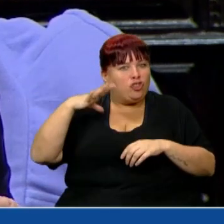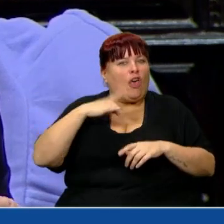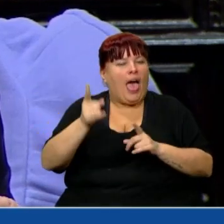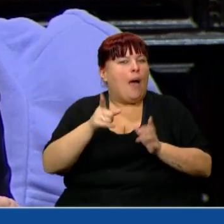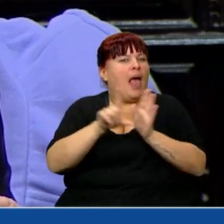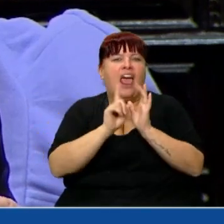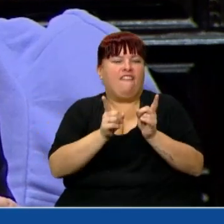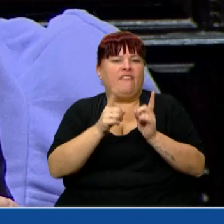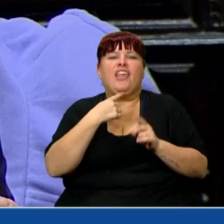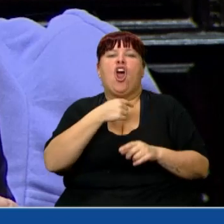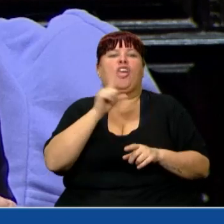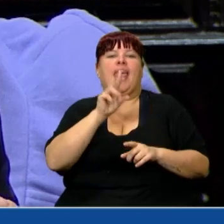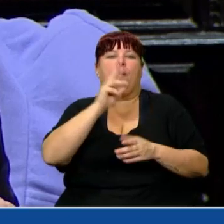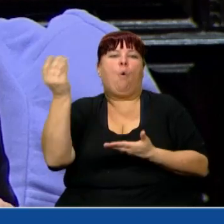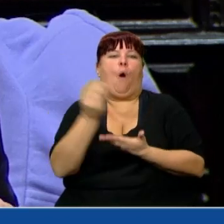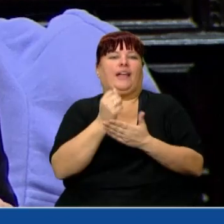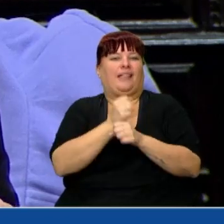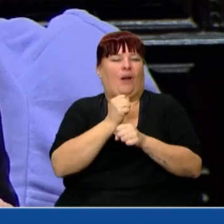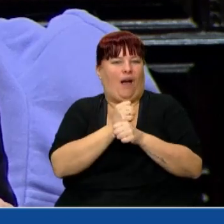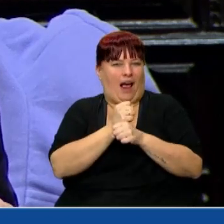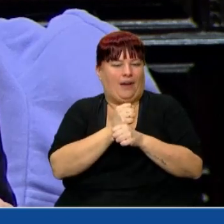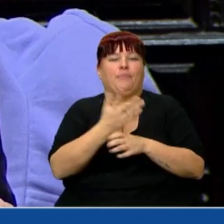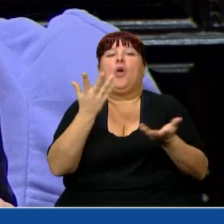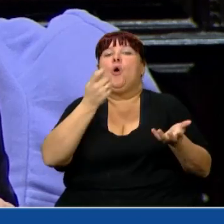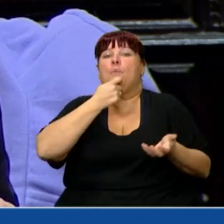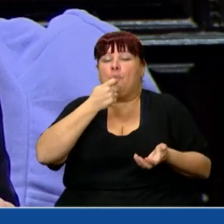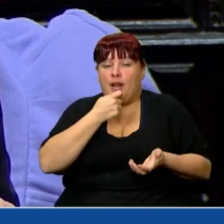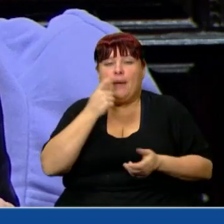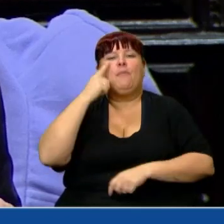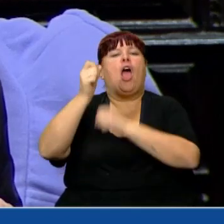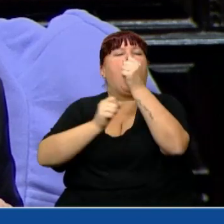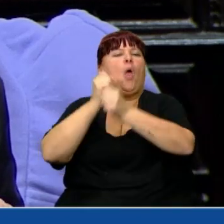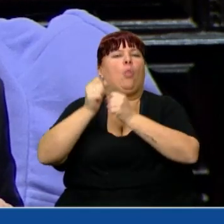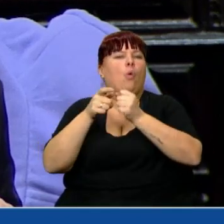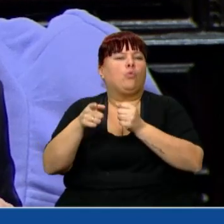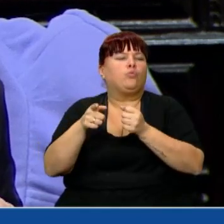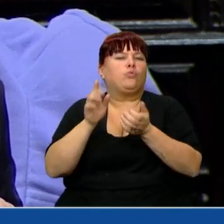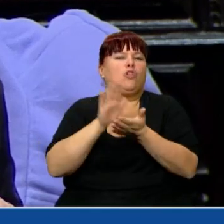esta norma para no contratar mujeres. Por ejemplo, en la industria